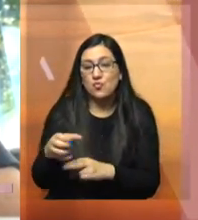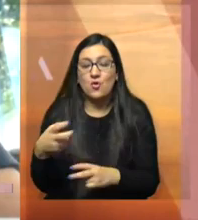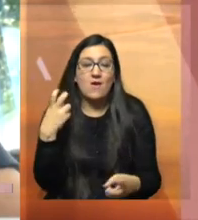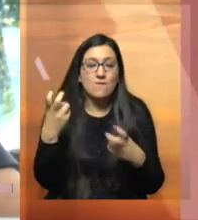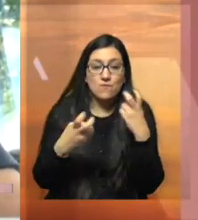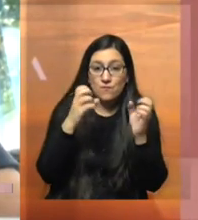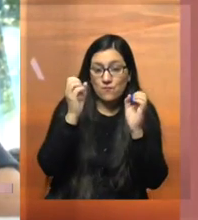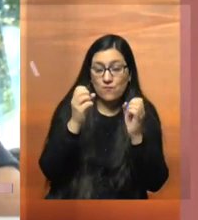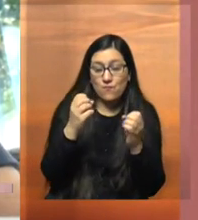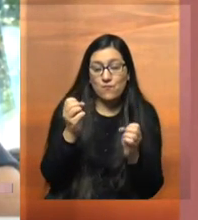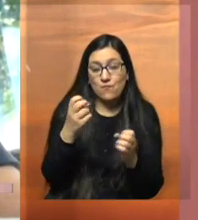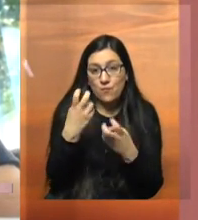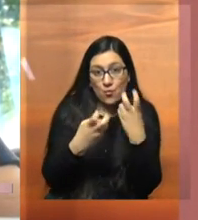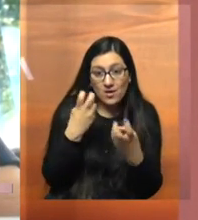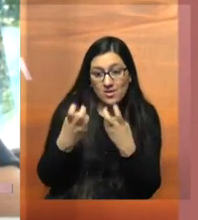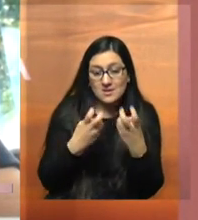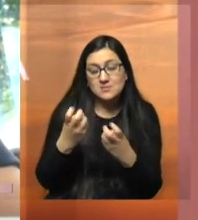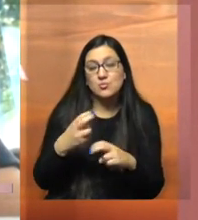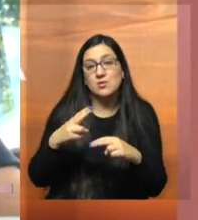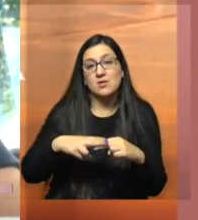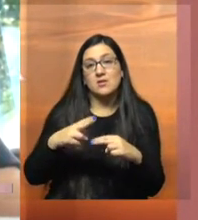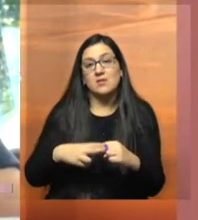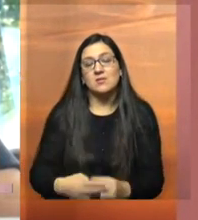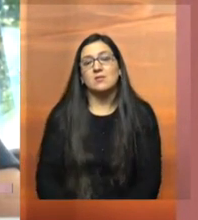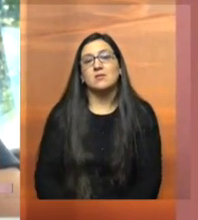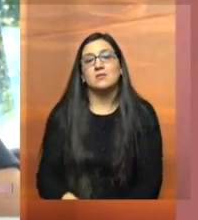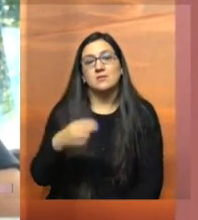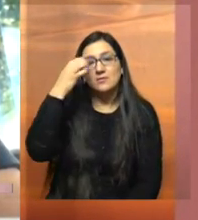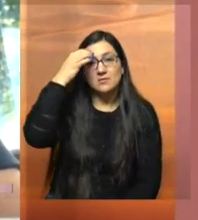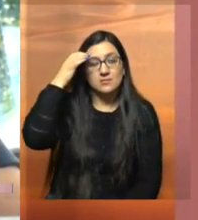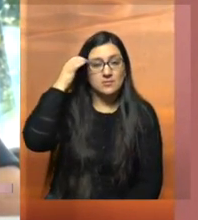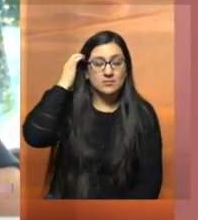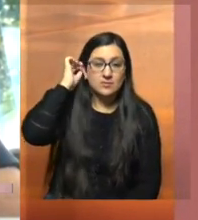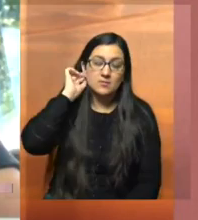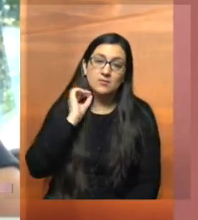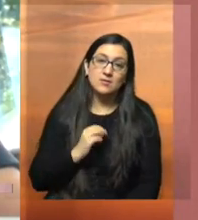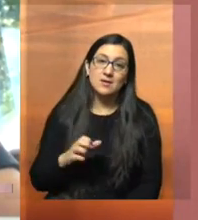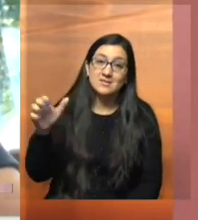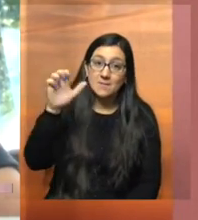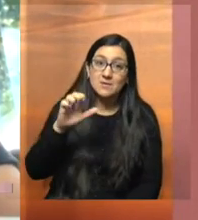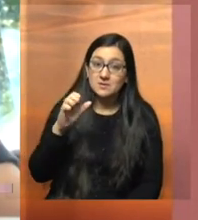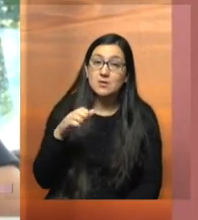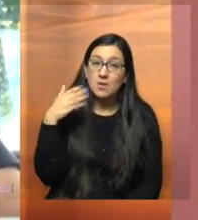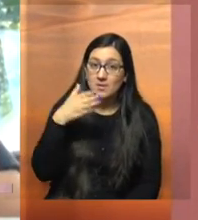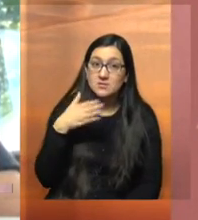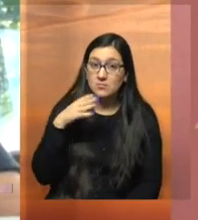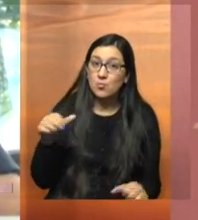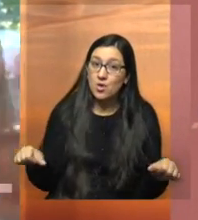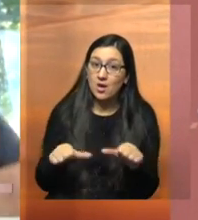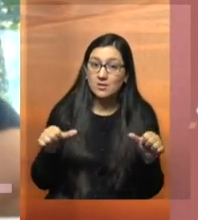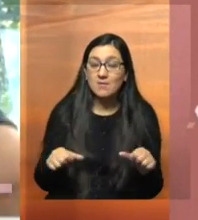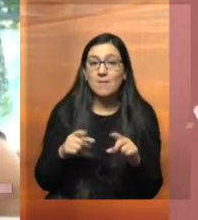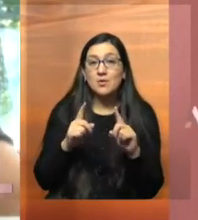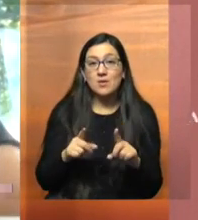serie de asuntos en donde las grandes corporaciones tienen una participación muy activa, pero al mismo tiempo